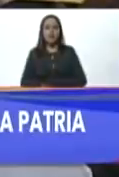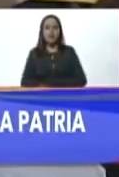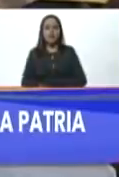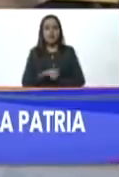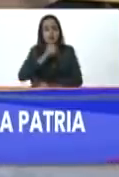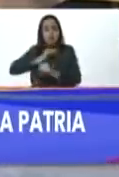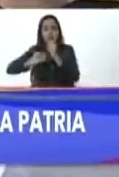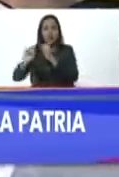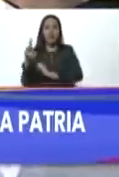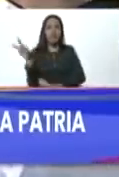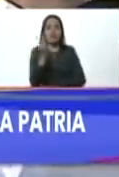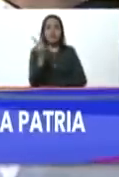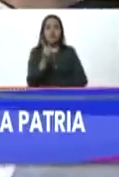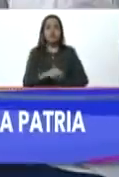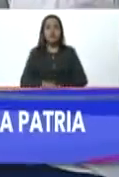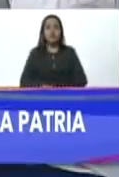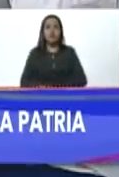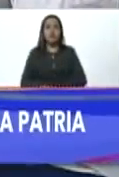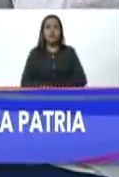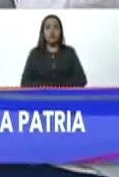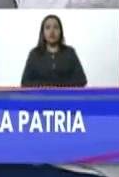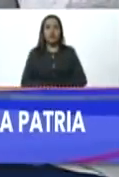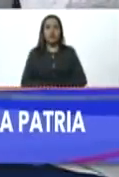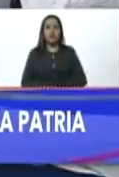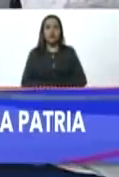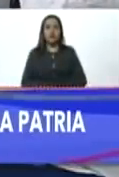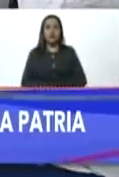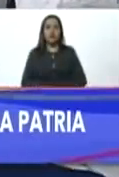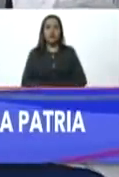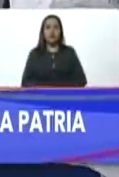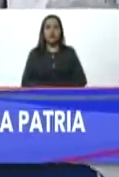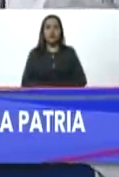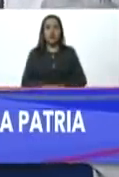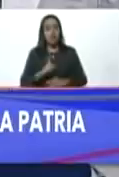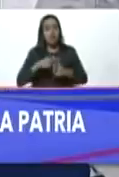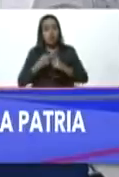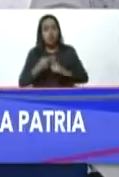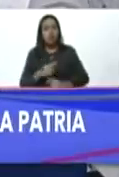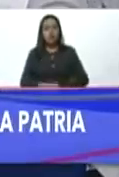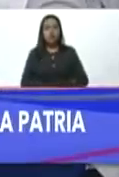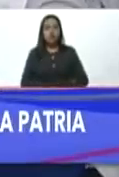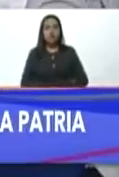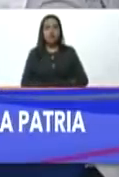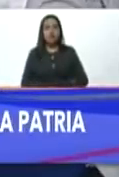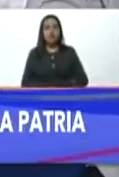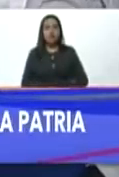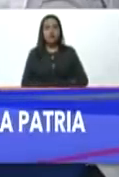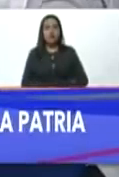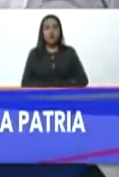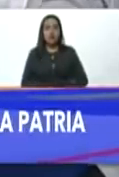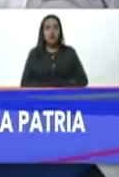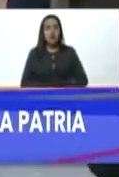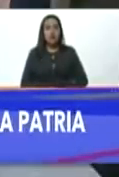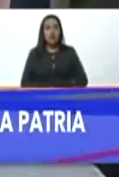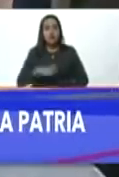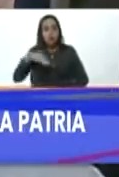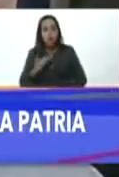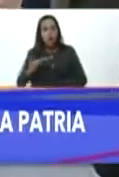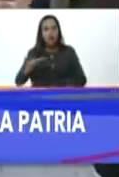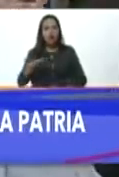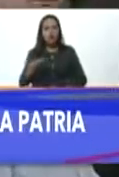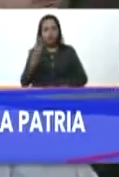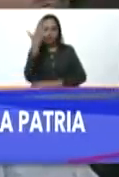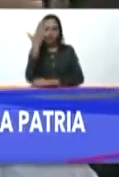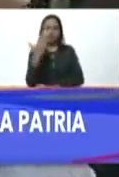Vanguardia por Venezuela y así tomar todas aquellas vanguardias que